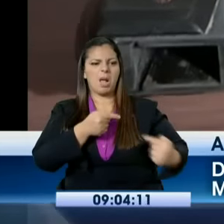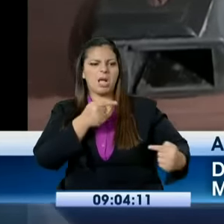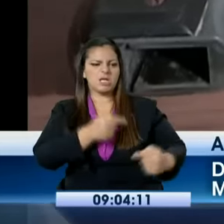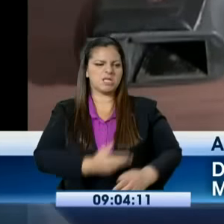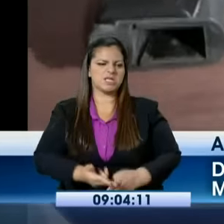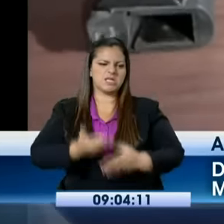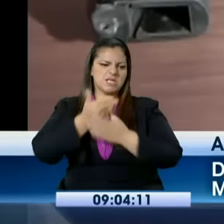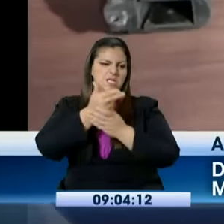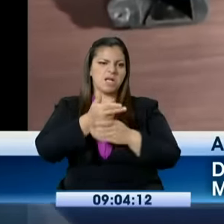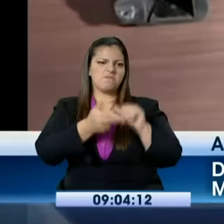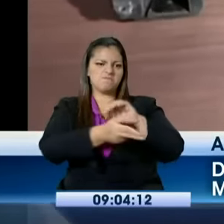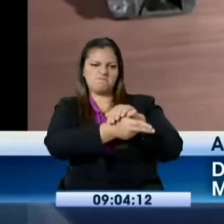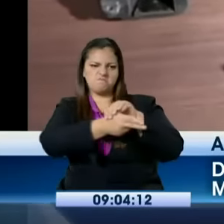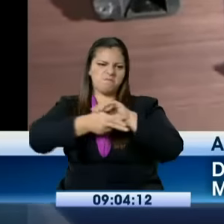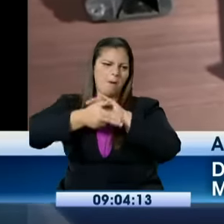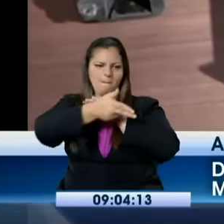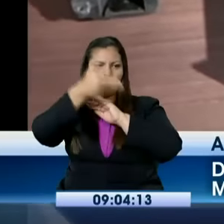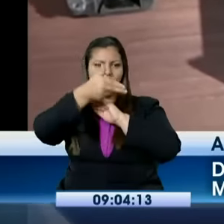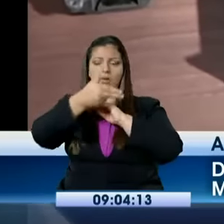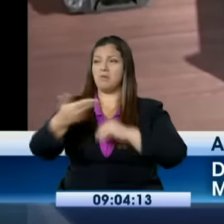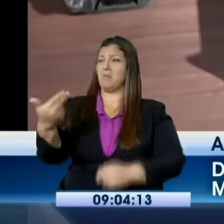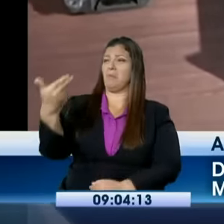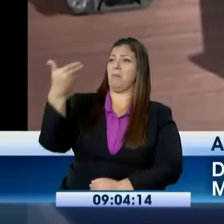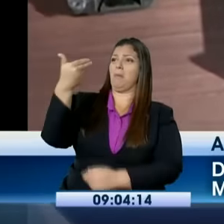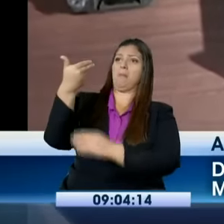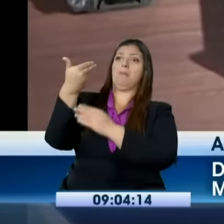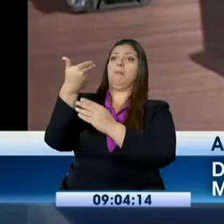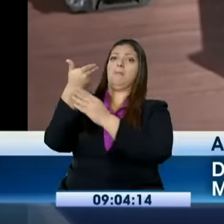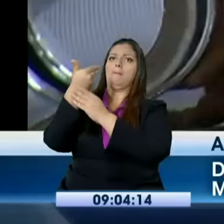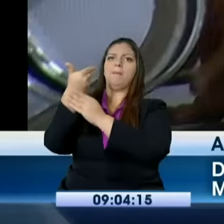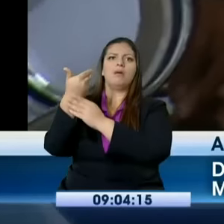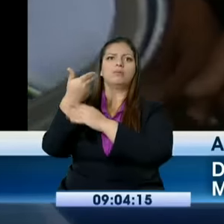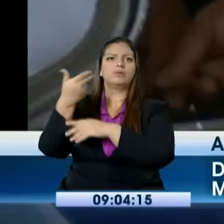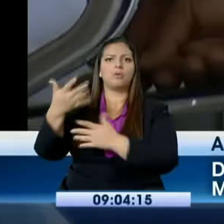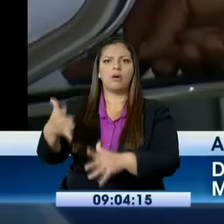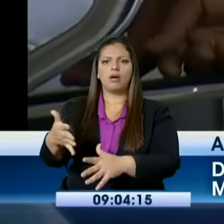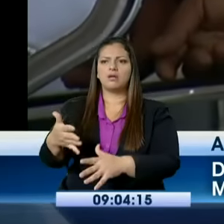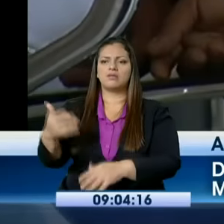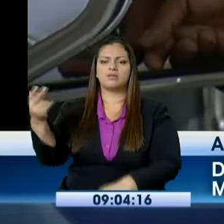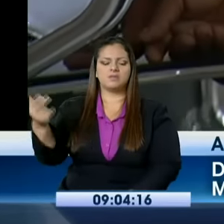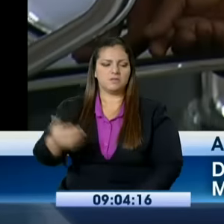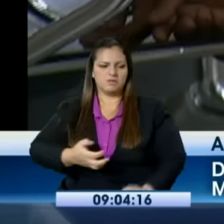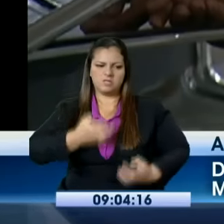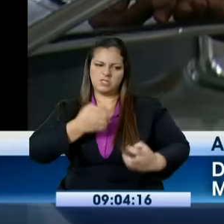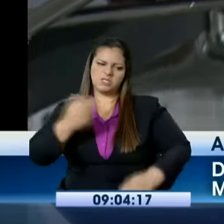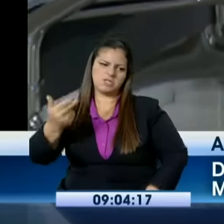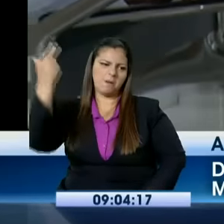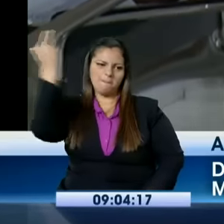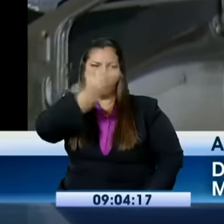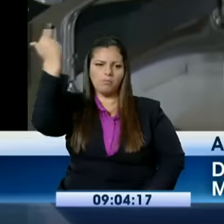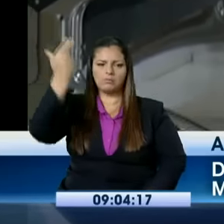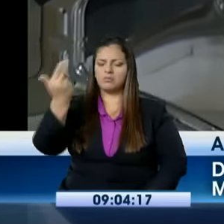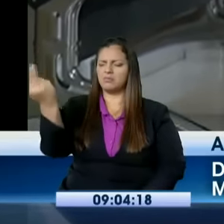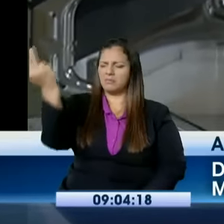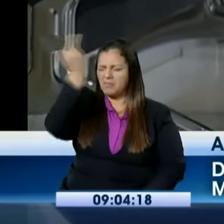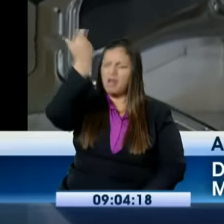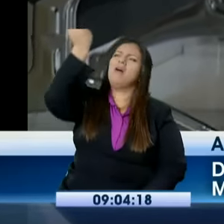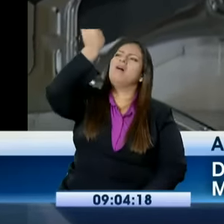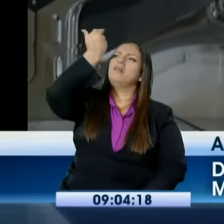y ha intentado detonar, pero no ha salido ningún disparo. Procediendo posteriormente al ver